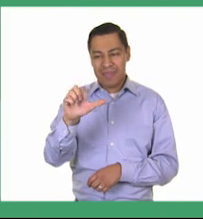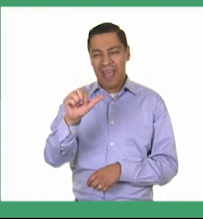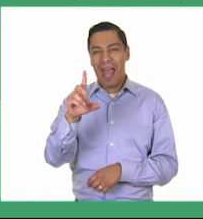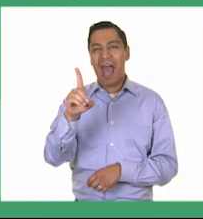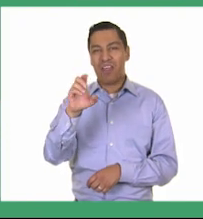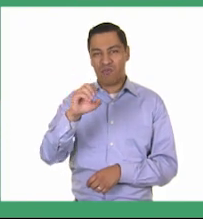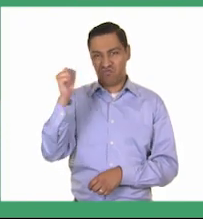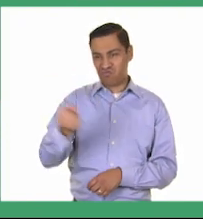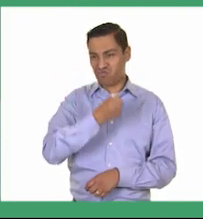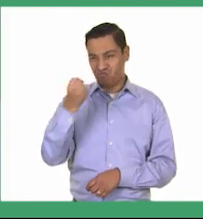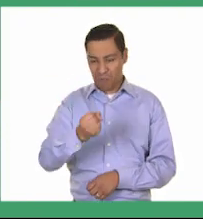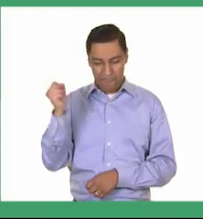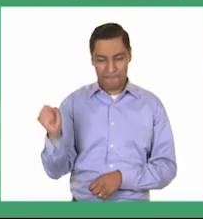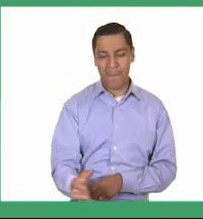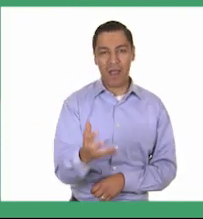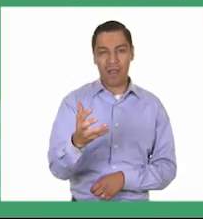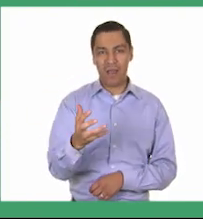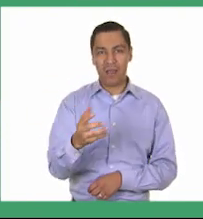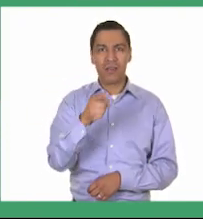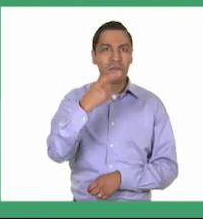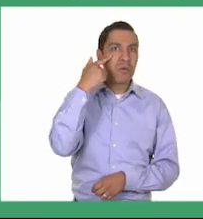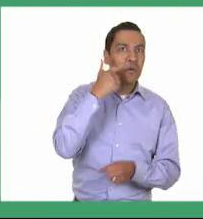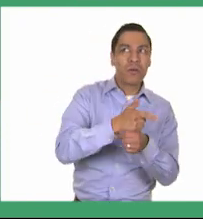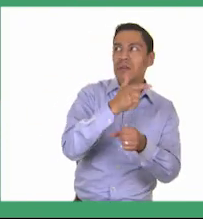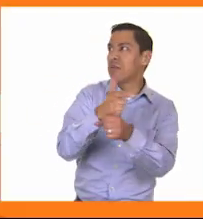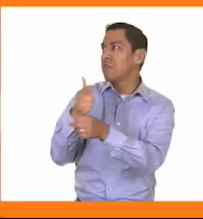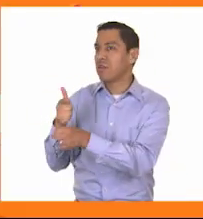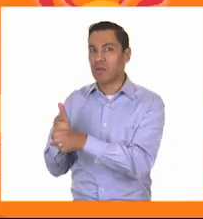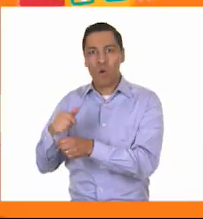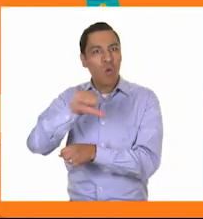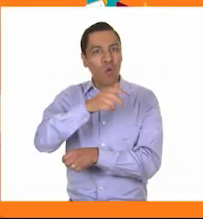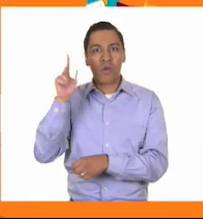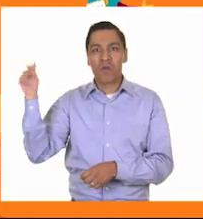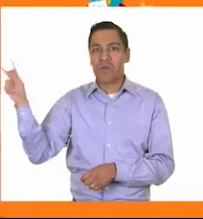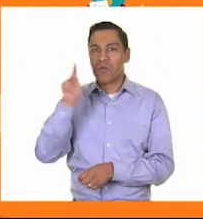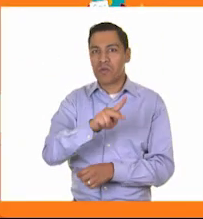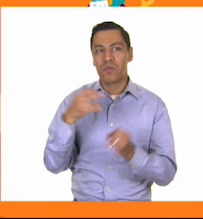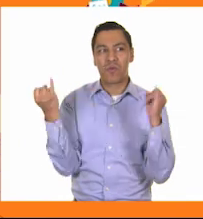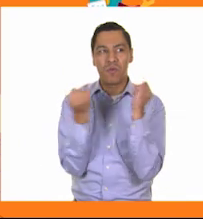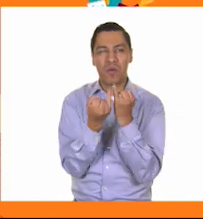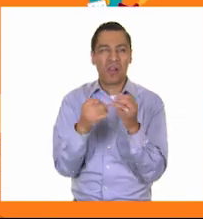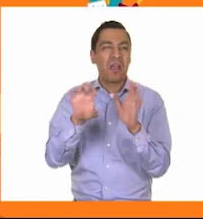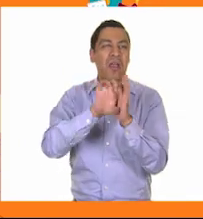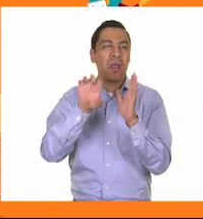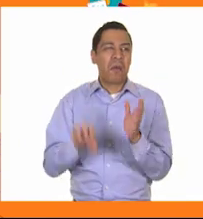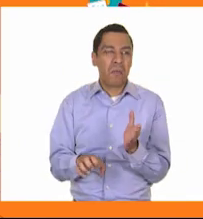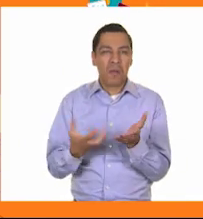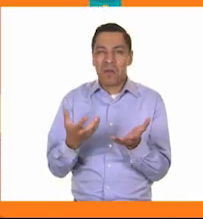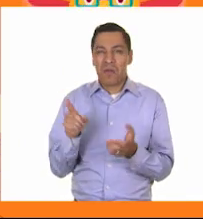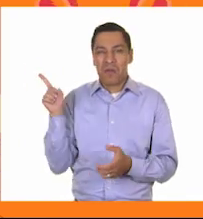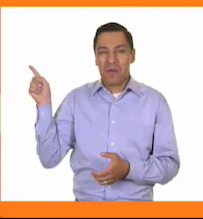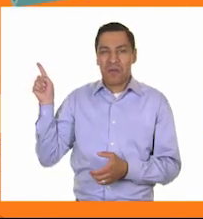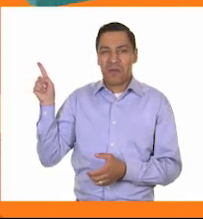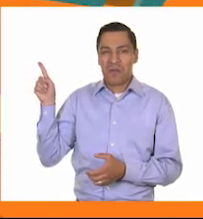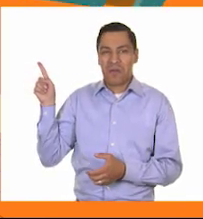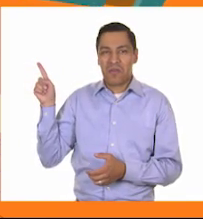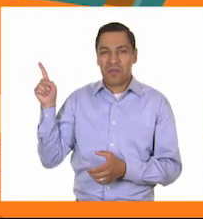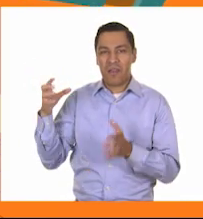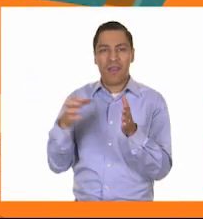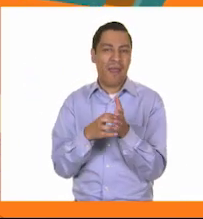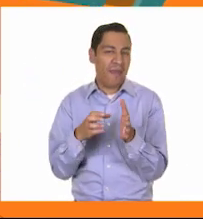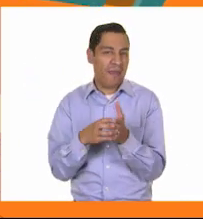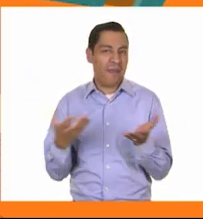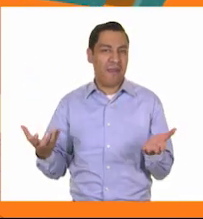nos fijamos a nuestro alrededor, seguro encontraremos otros objetos con estas formas, como un cubo de Rubik, cajas de